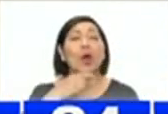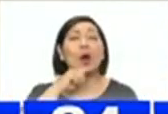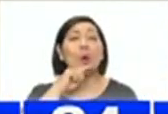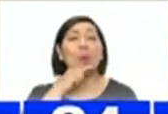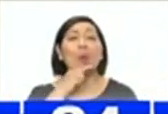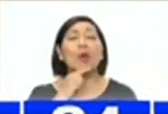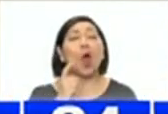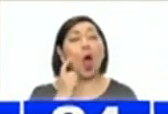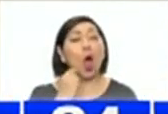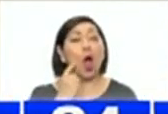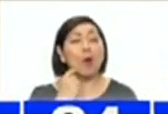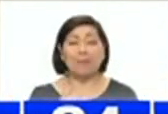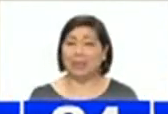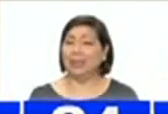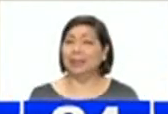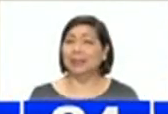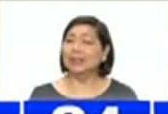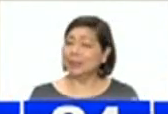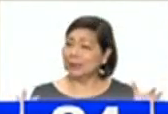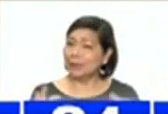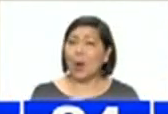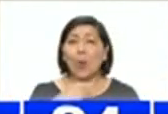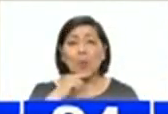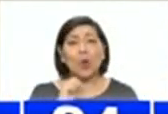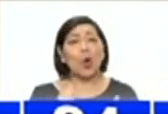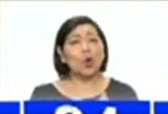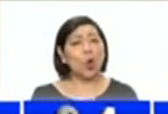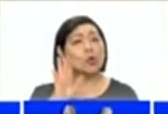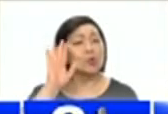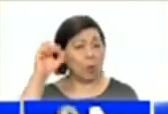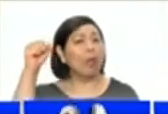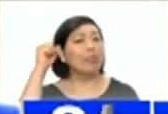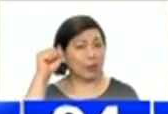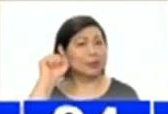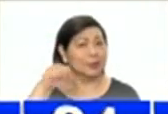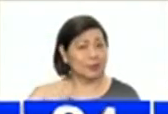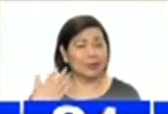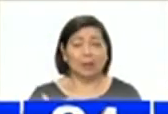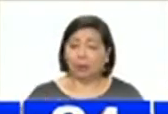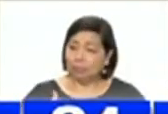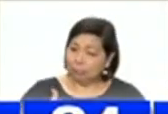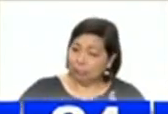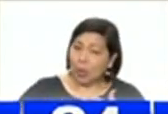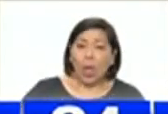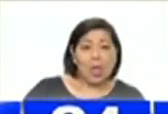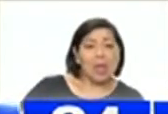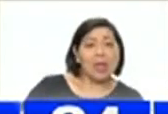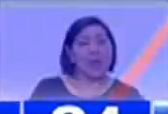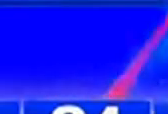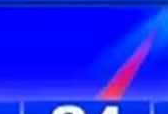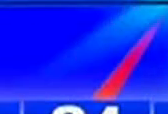los varones, y las mujeres con sus derechos, que promueva la equidad. Y ahora